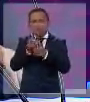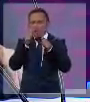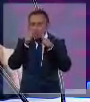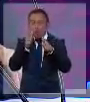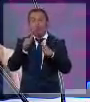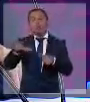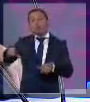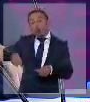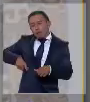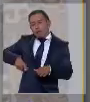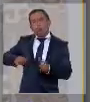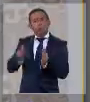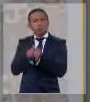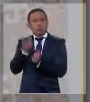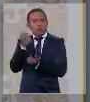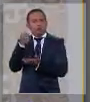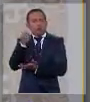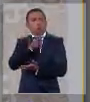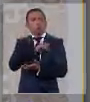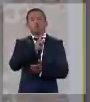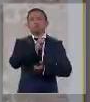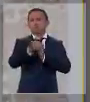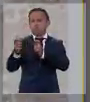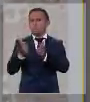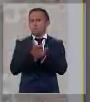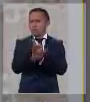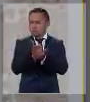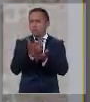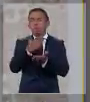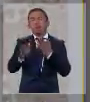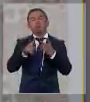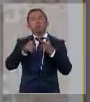hacerlo. Imagínate, por ejemplo, en el tema de obesidad infantil.